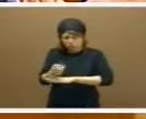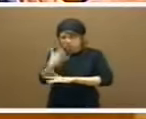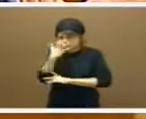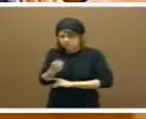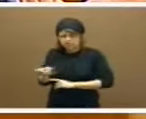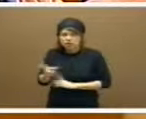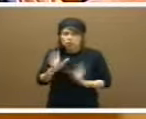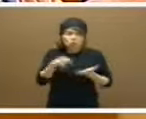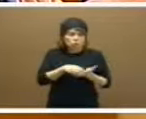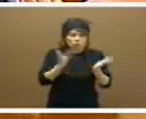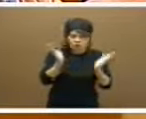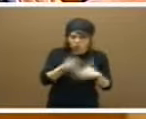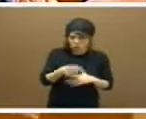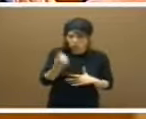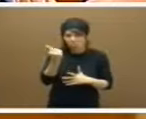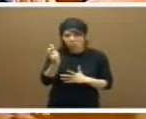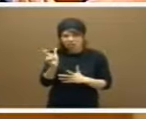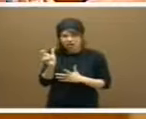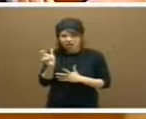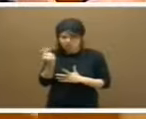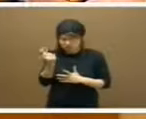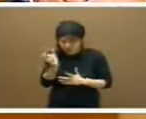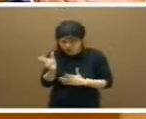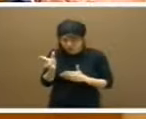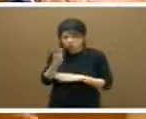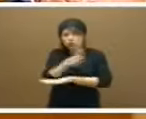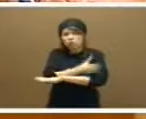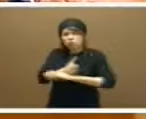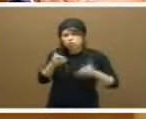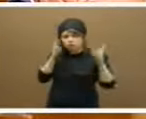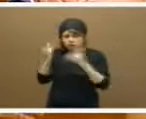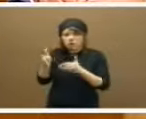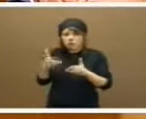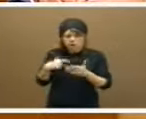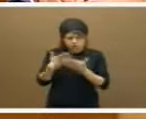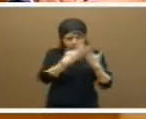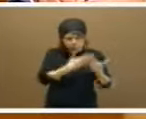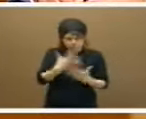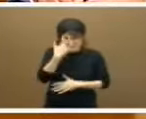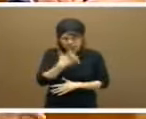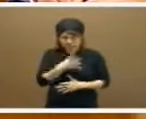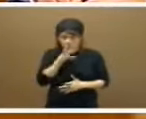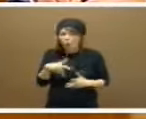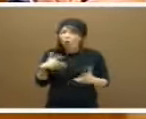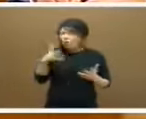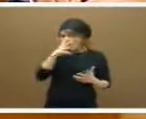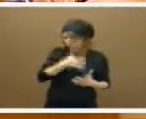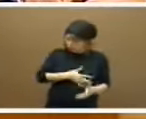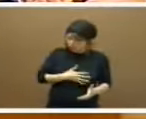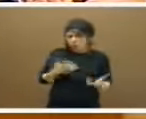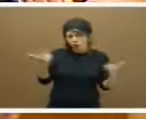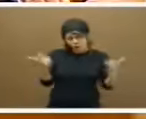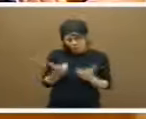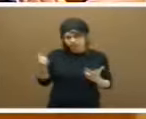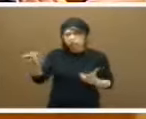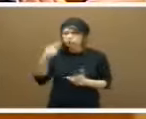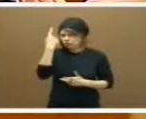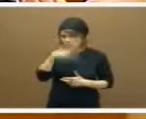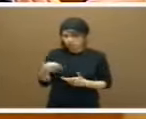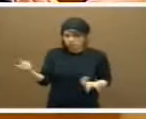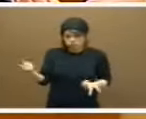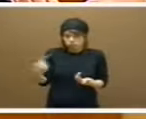Y sin duda alguna, ese dinero de los ciudadanos requiere que se actúe con rigor. Y ante tan graves acusaciones como las que se han vertido, y usted